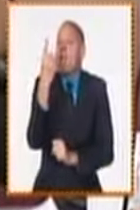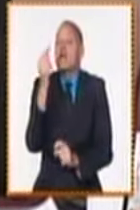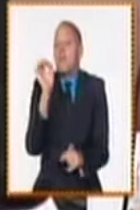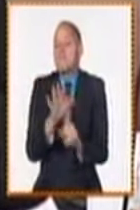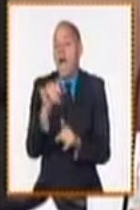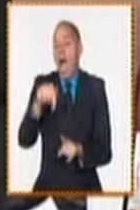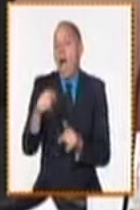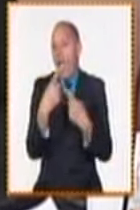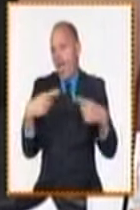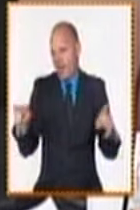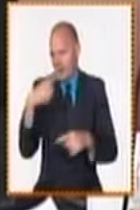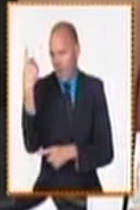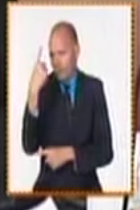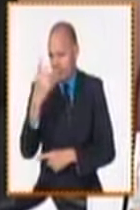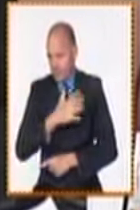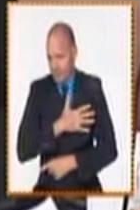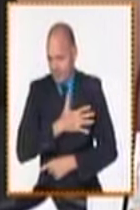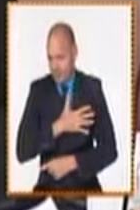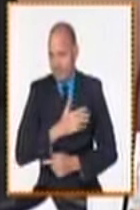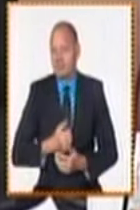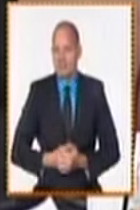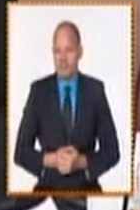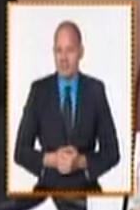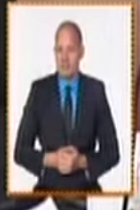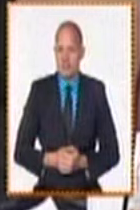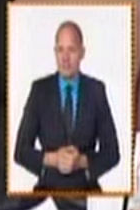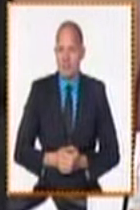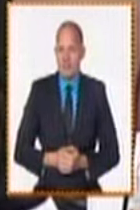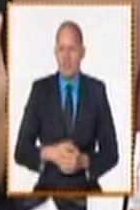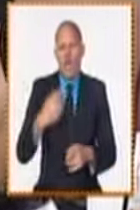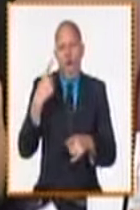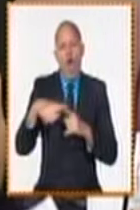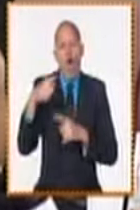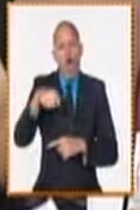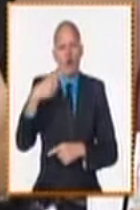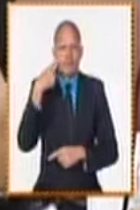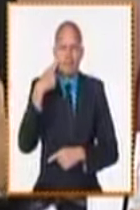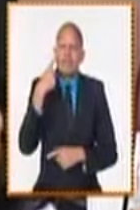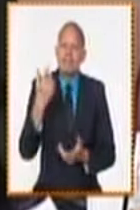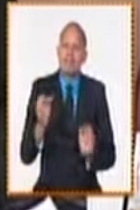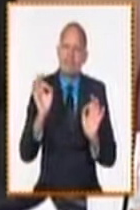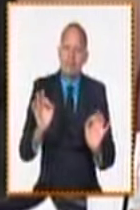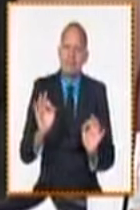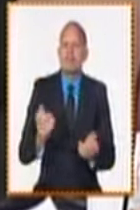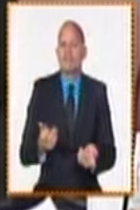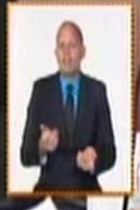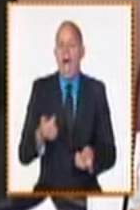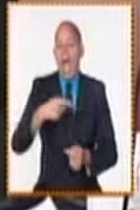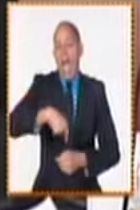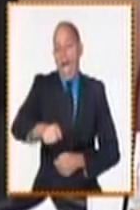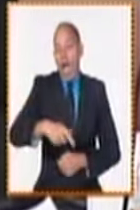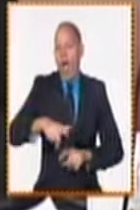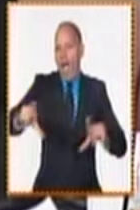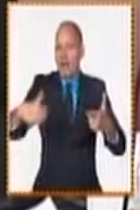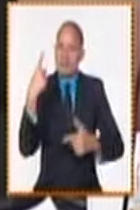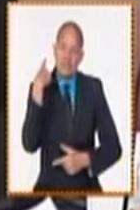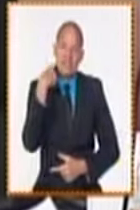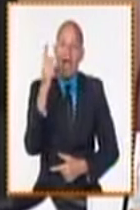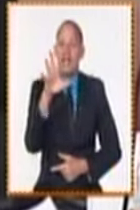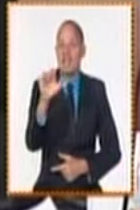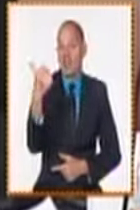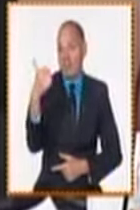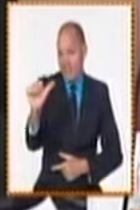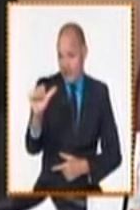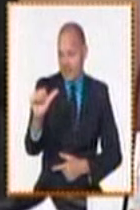Bayamo, himno nacional de nuestro país, sino que también se apresta a celebrar los 510 años de su